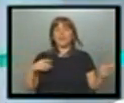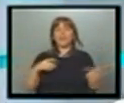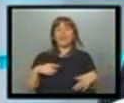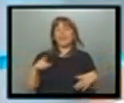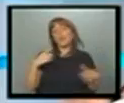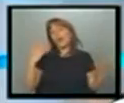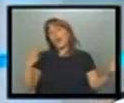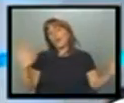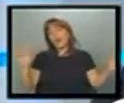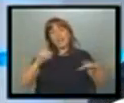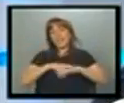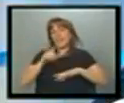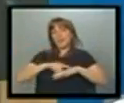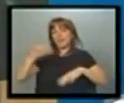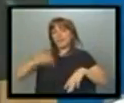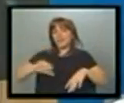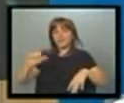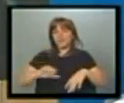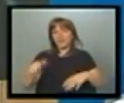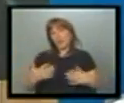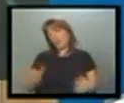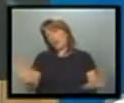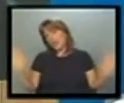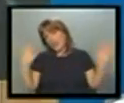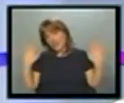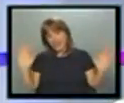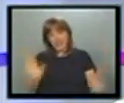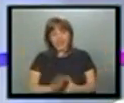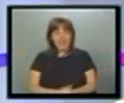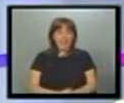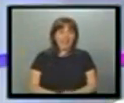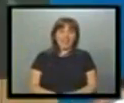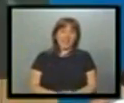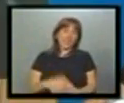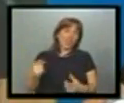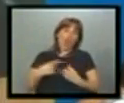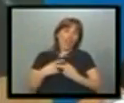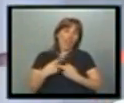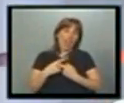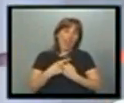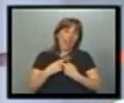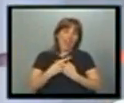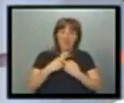Así que se nos terminó el tiempo, Romy. Se terminó. Yo voy a seguir discutiendo con Alejo.